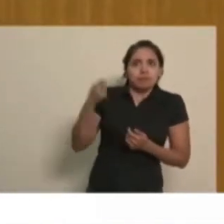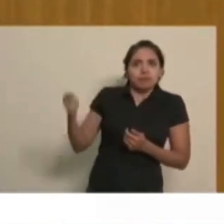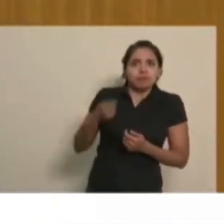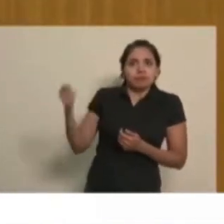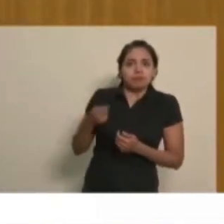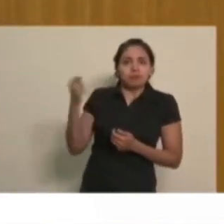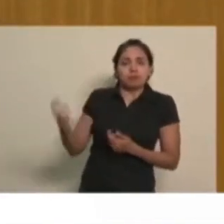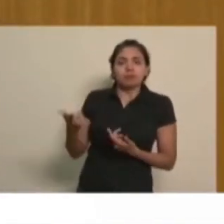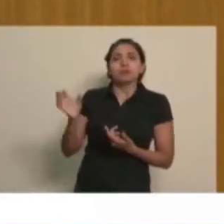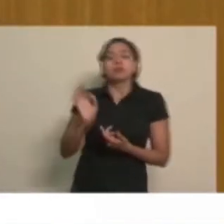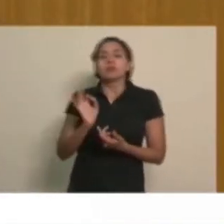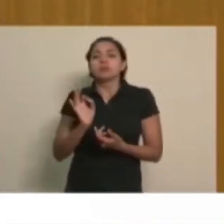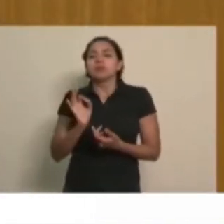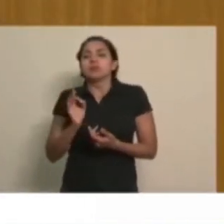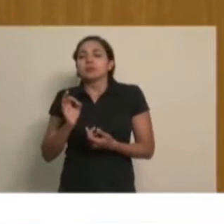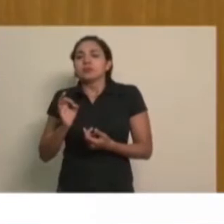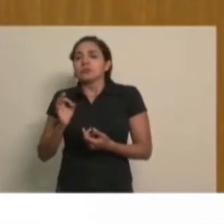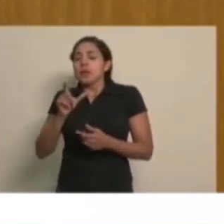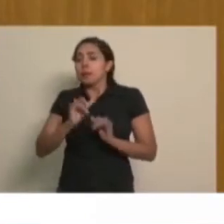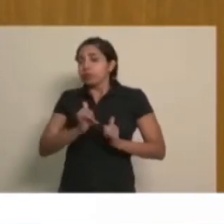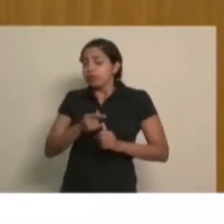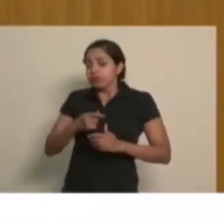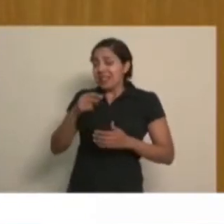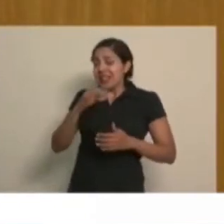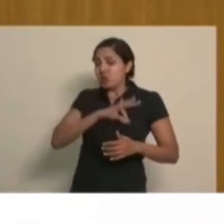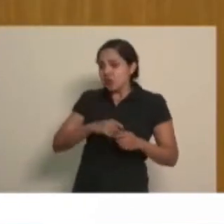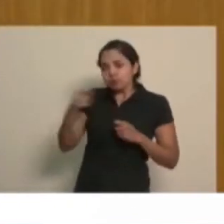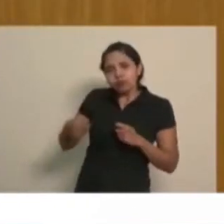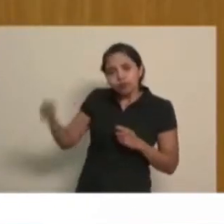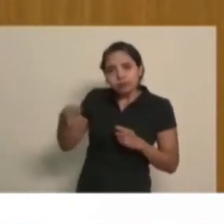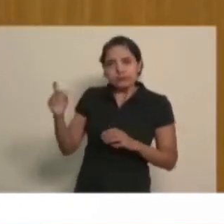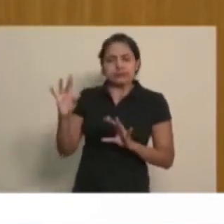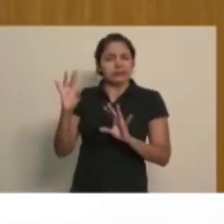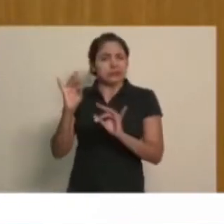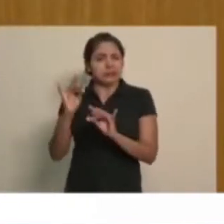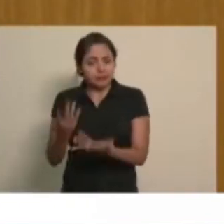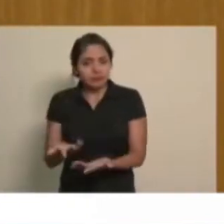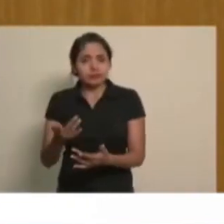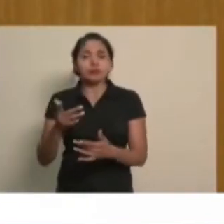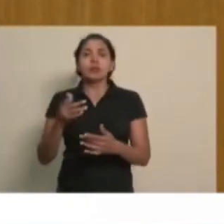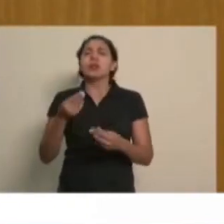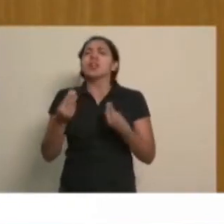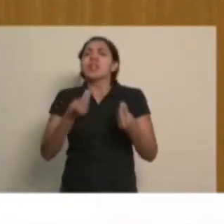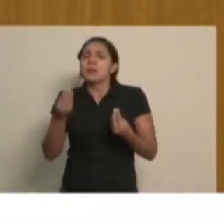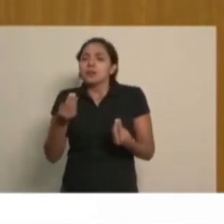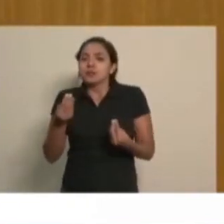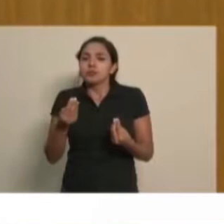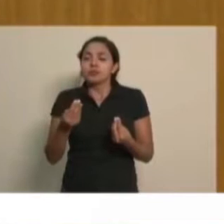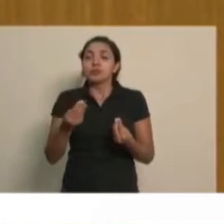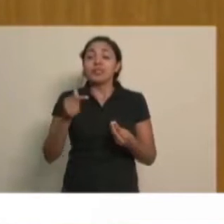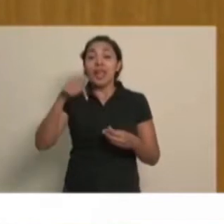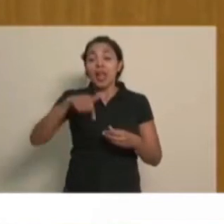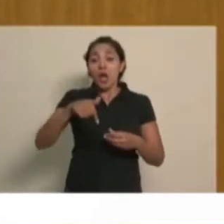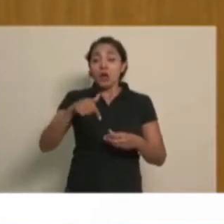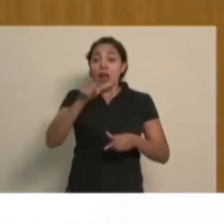con aportes y contribuciones que se calculan sobre la base de los salarios. Un factor de primera importancia que explica esta situación es el aumento de la esperanza de